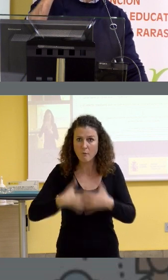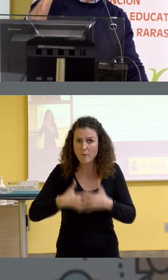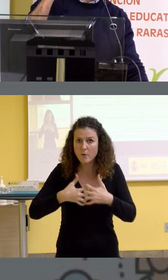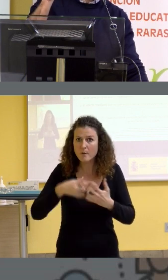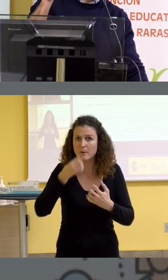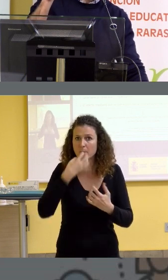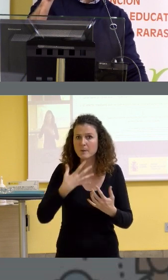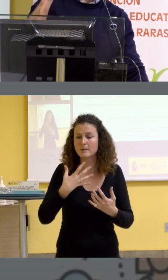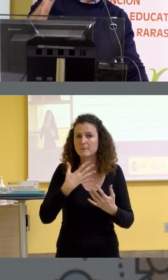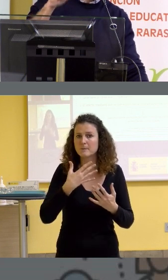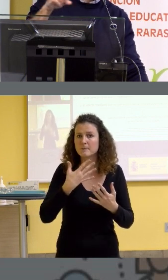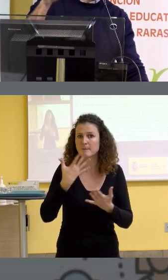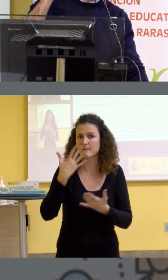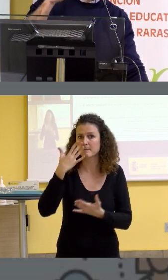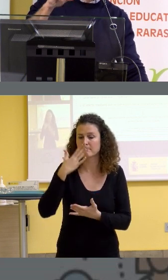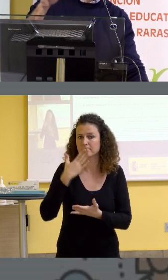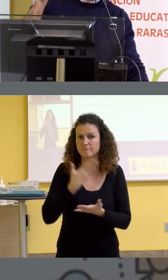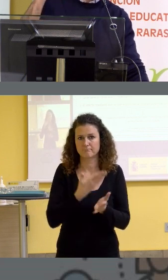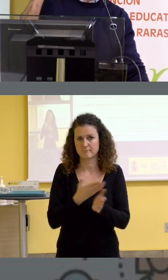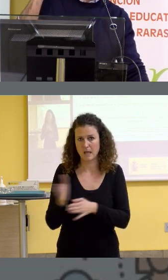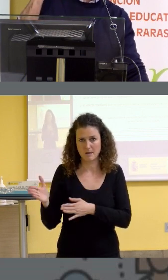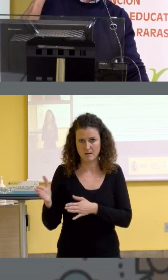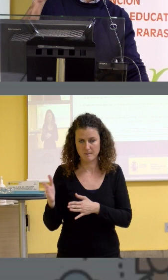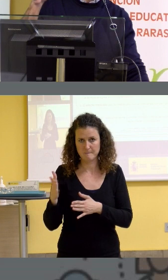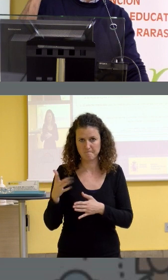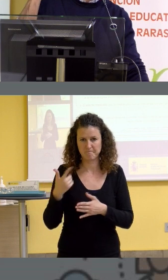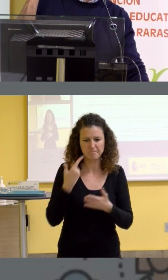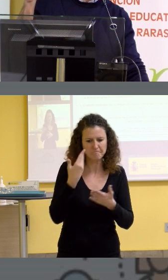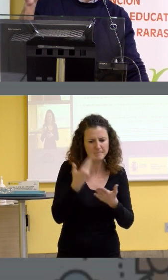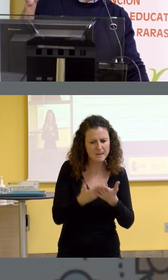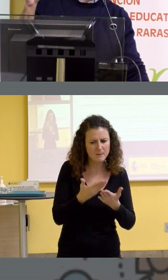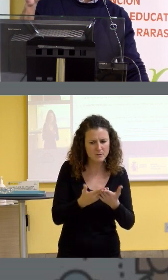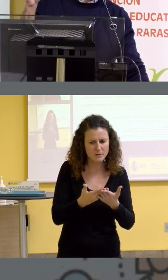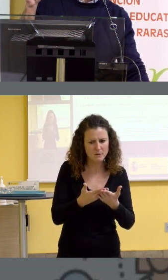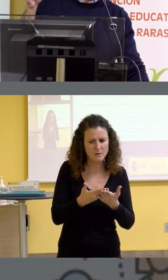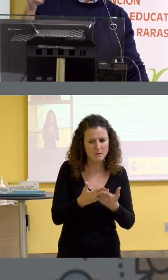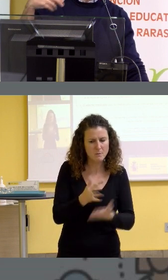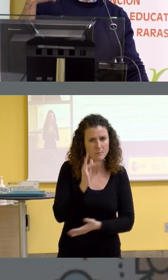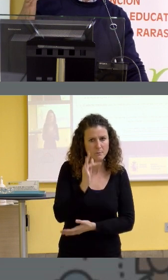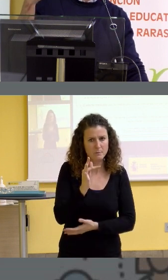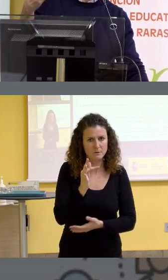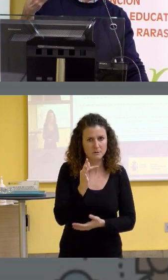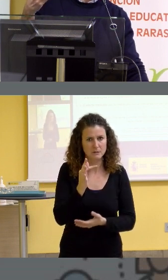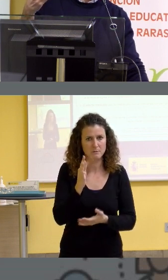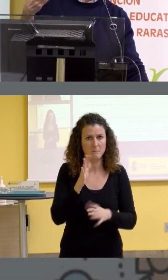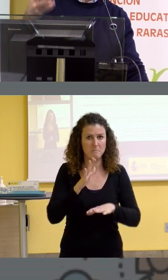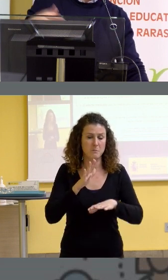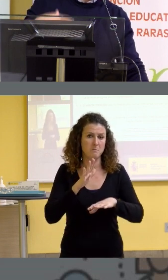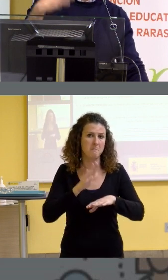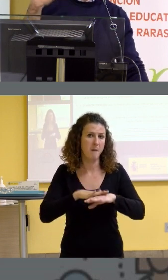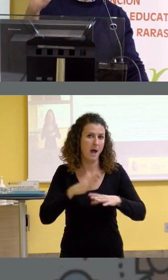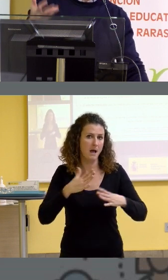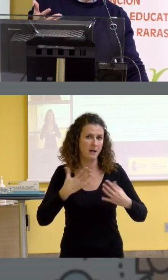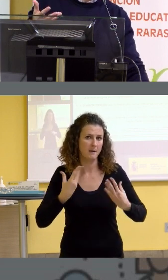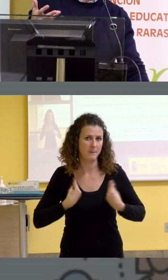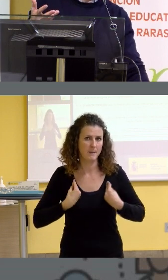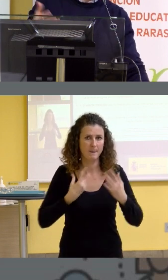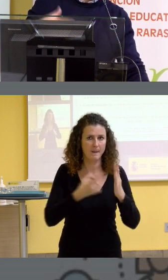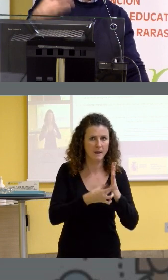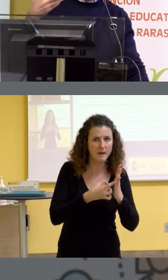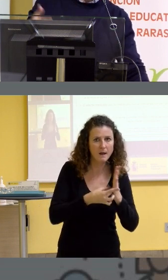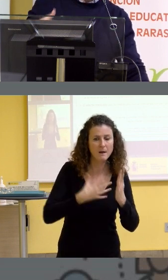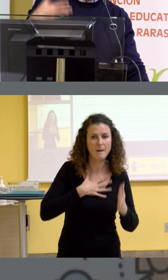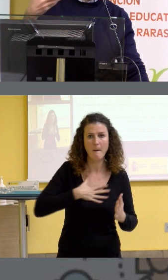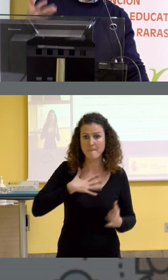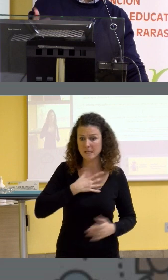tiene nada que ver con que no haya demostrado un clarísimo beneficio en calidad de vida, en bienestar de la persona, en